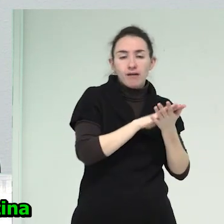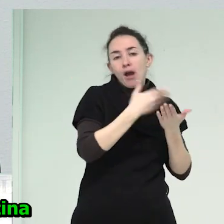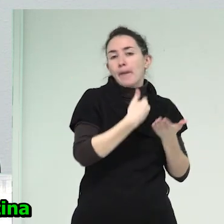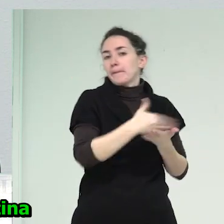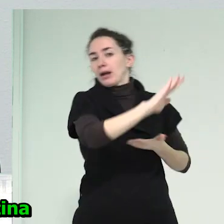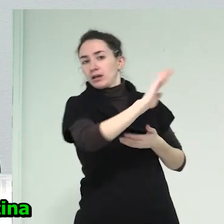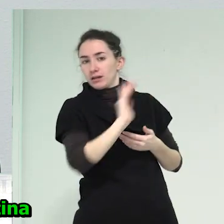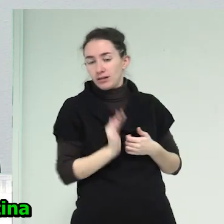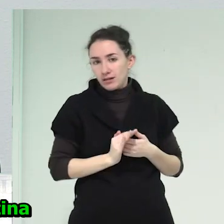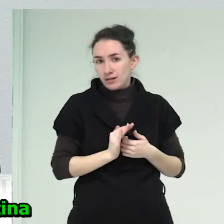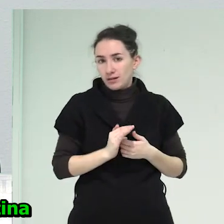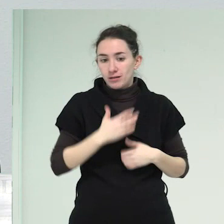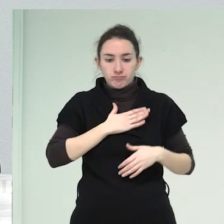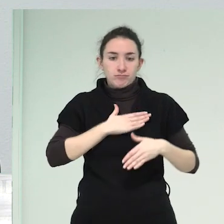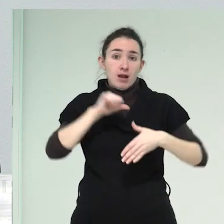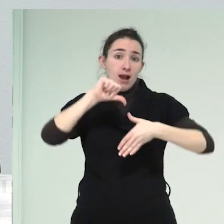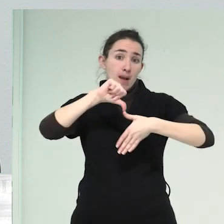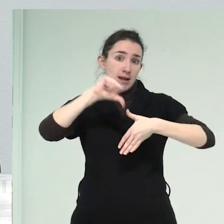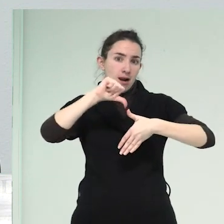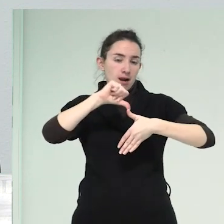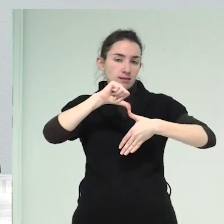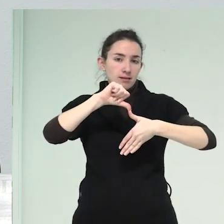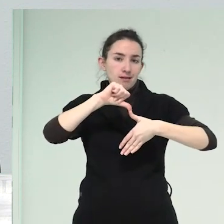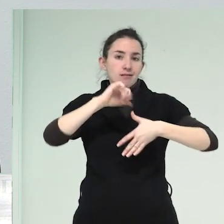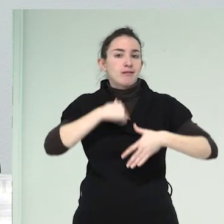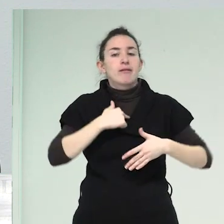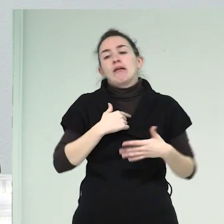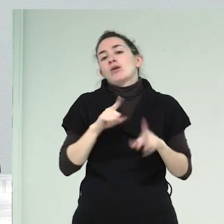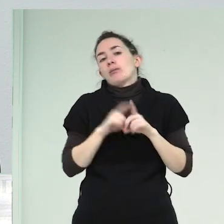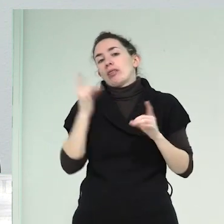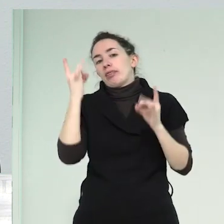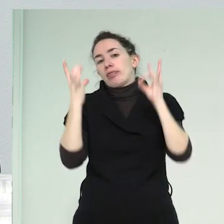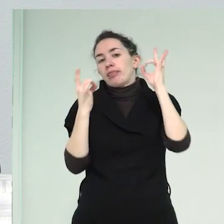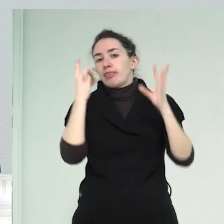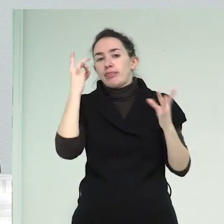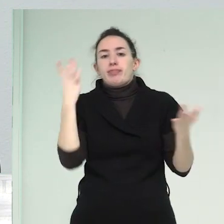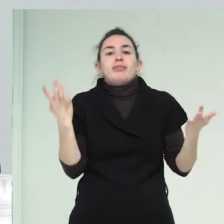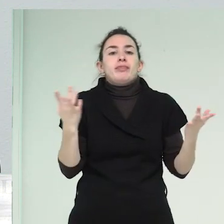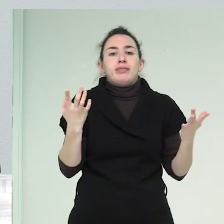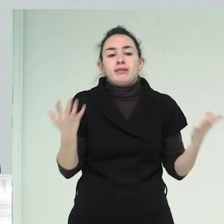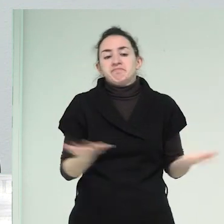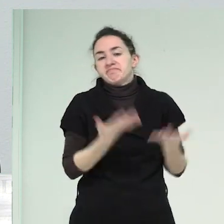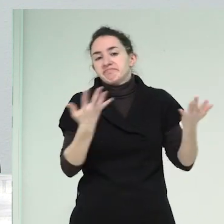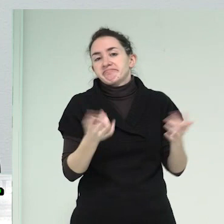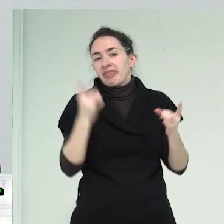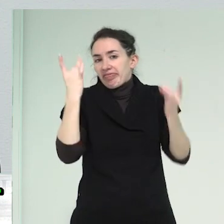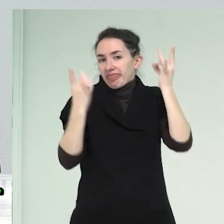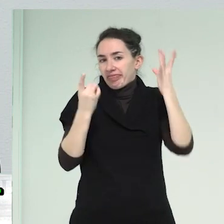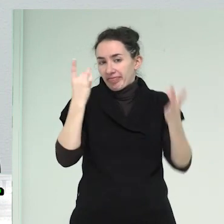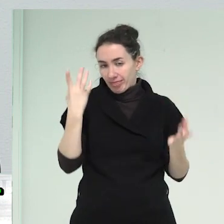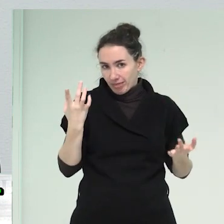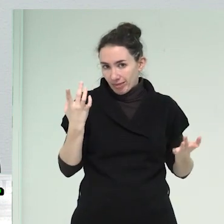Quienes hablamos desde América Latina, producimos folclor o cosas así, pero